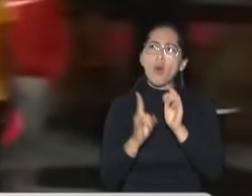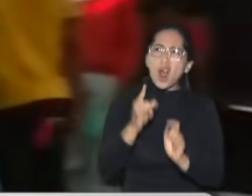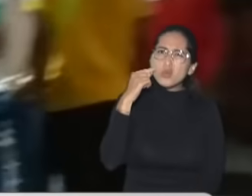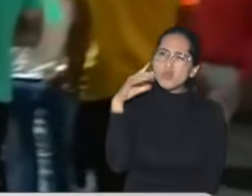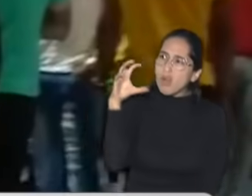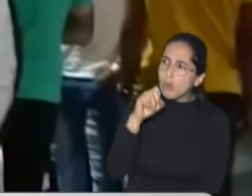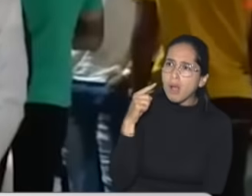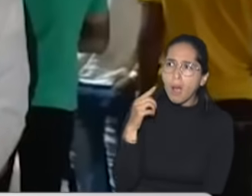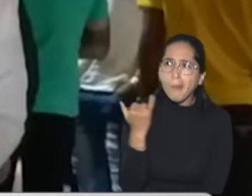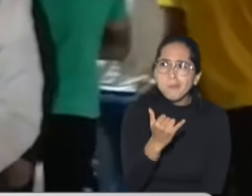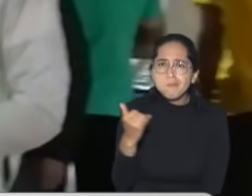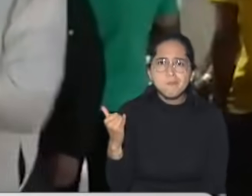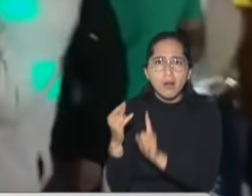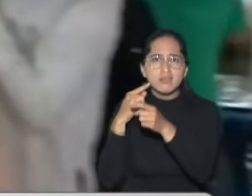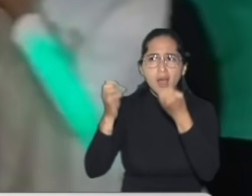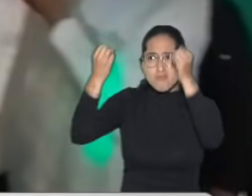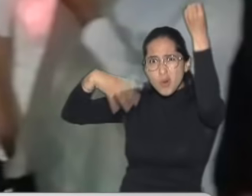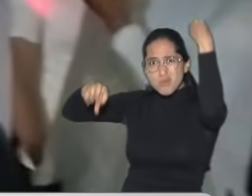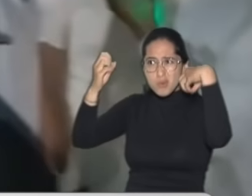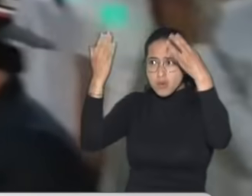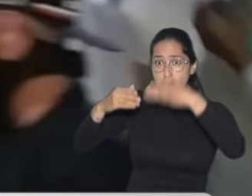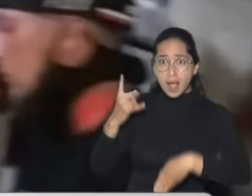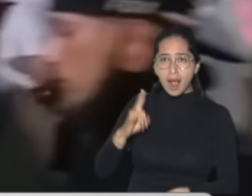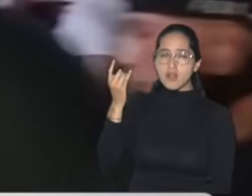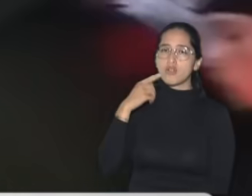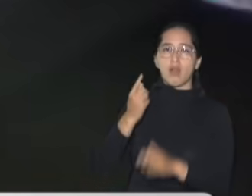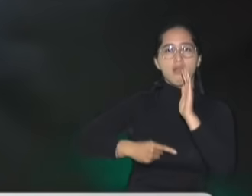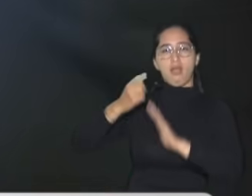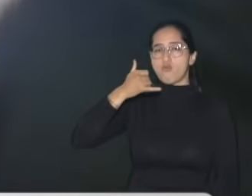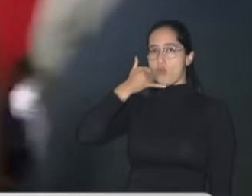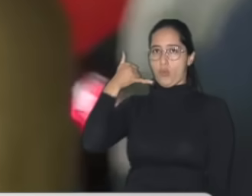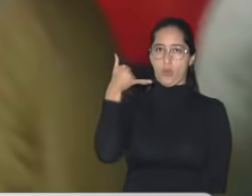parte de ciudadanos nacionales o extranjeros.